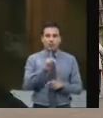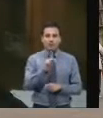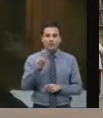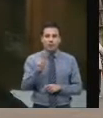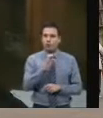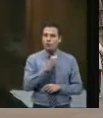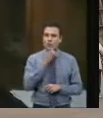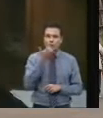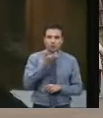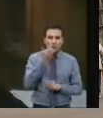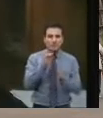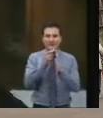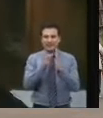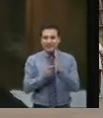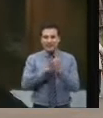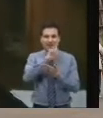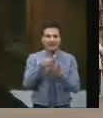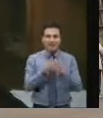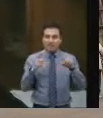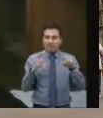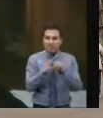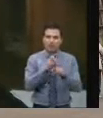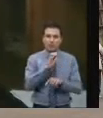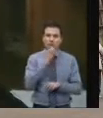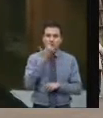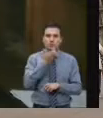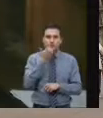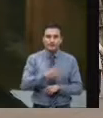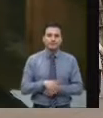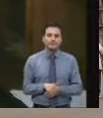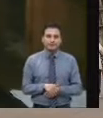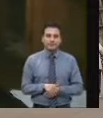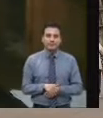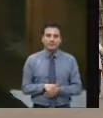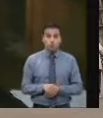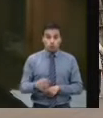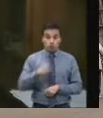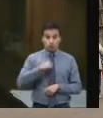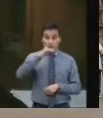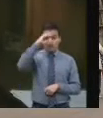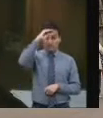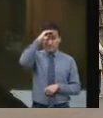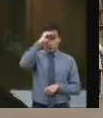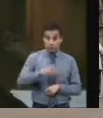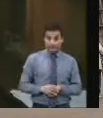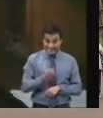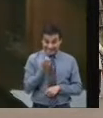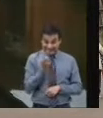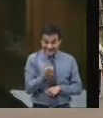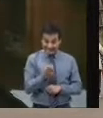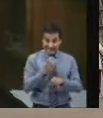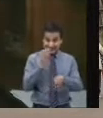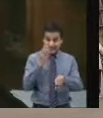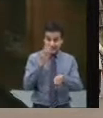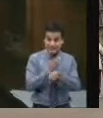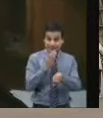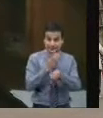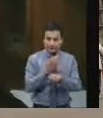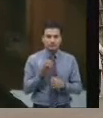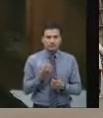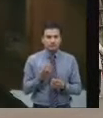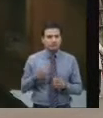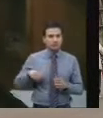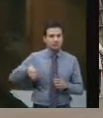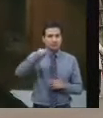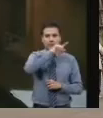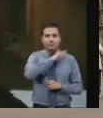para salvaguardar el principio constitucional de la equidad en la contienda. Considero que la emisión de esta sanción manda el mensaje claro